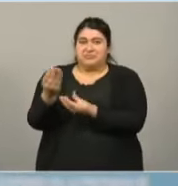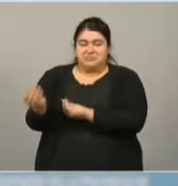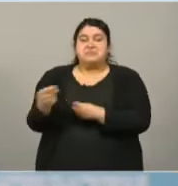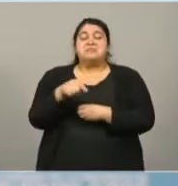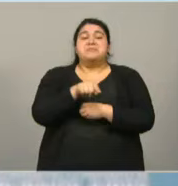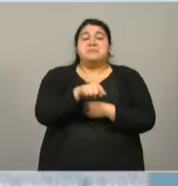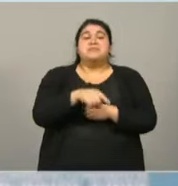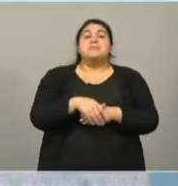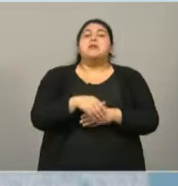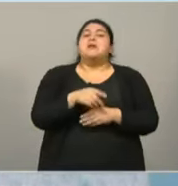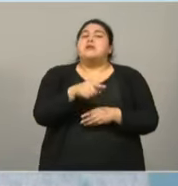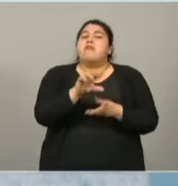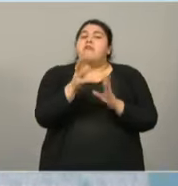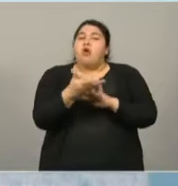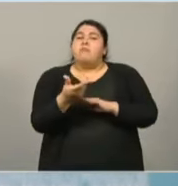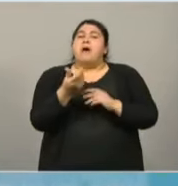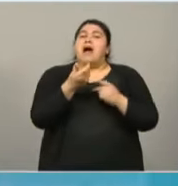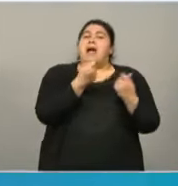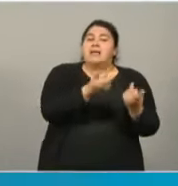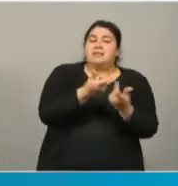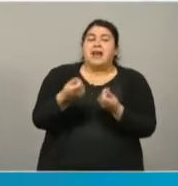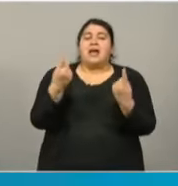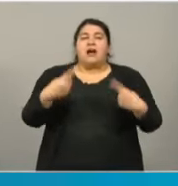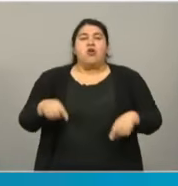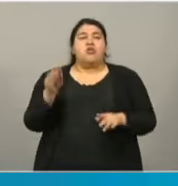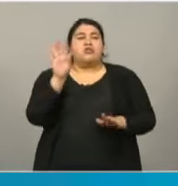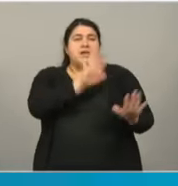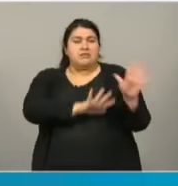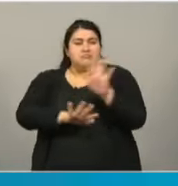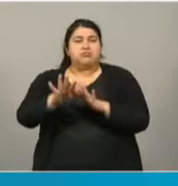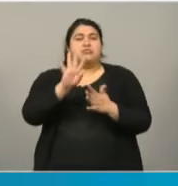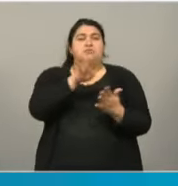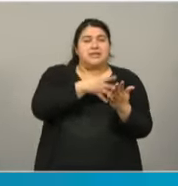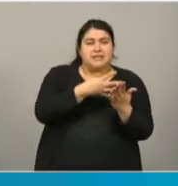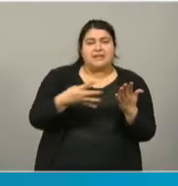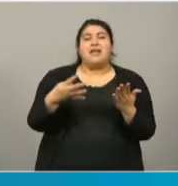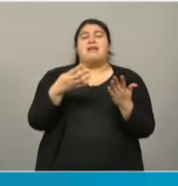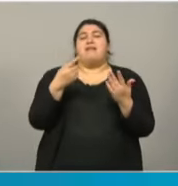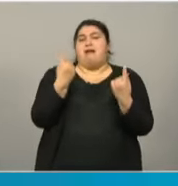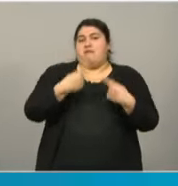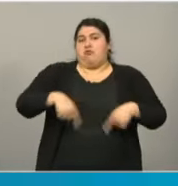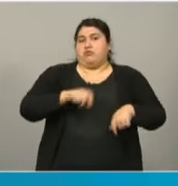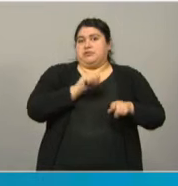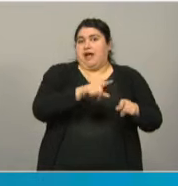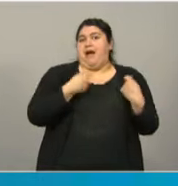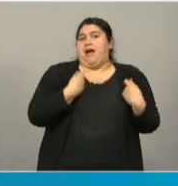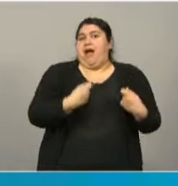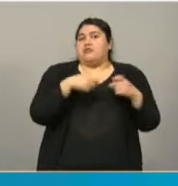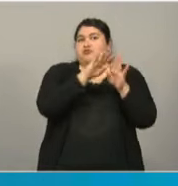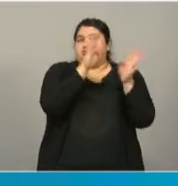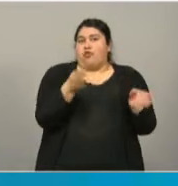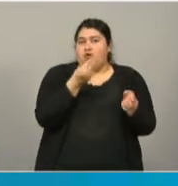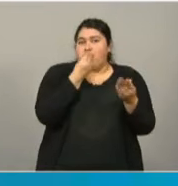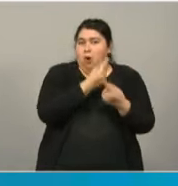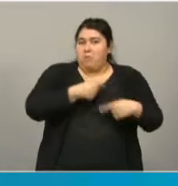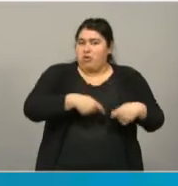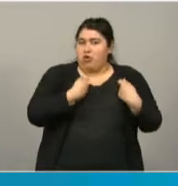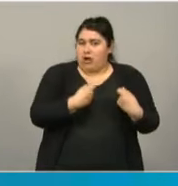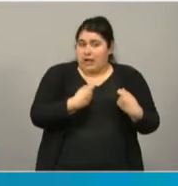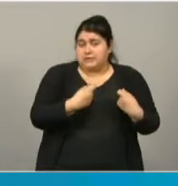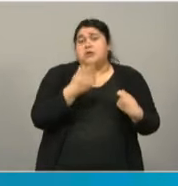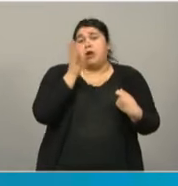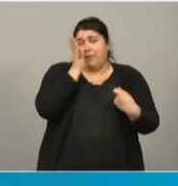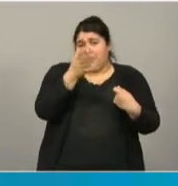eh la logística no de del comedor no los gastos operativos que tiene un comedor eh que hoy Son muchos Lamentablemente